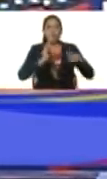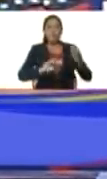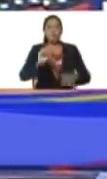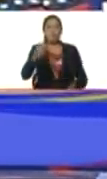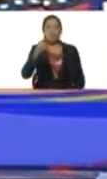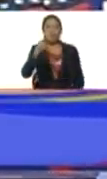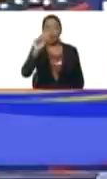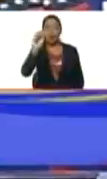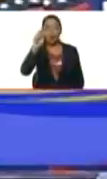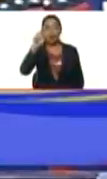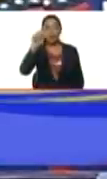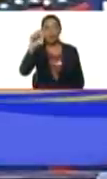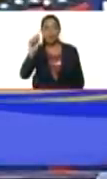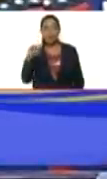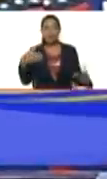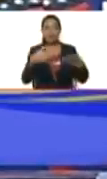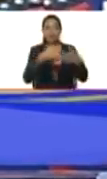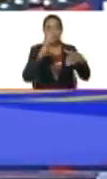de Barlovento.